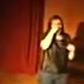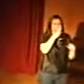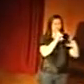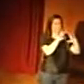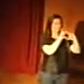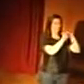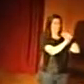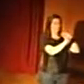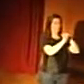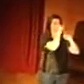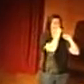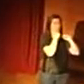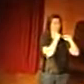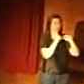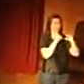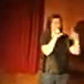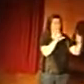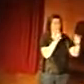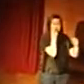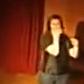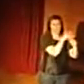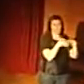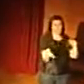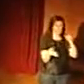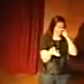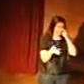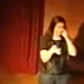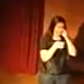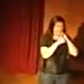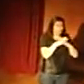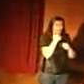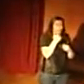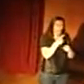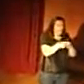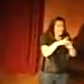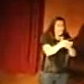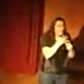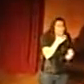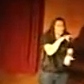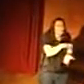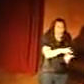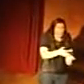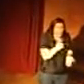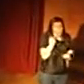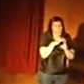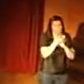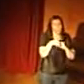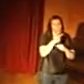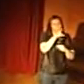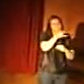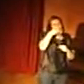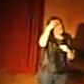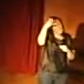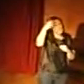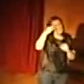perfecta y como les digo aderezado en este caso con un argumento de una cosa que está pasando en este en este caso los reyes que están